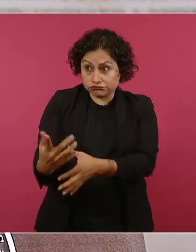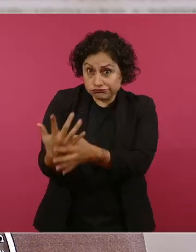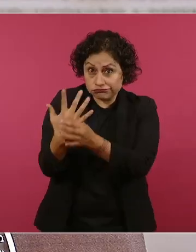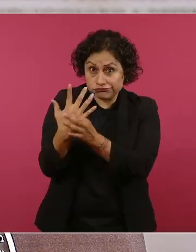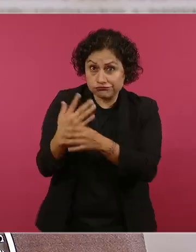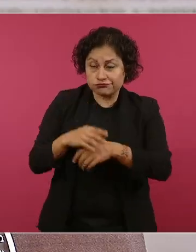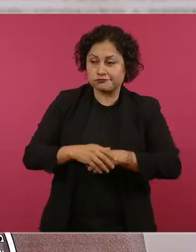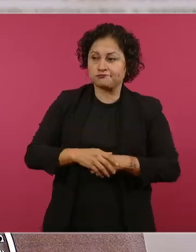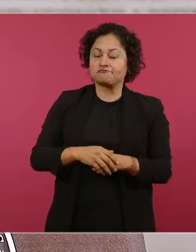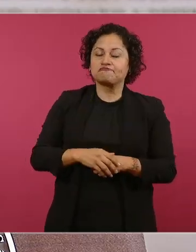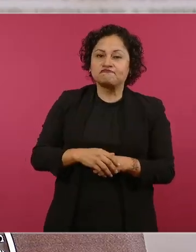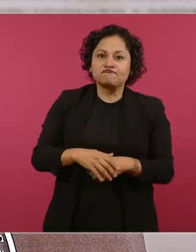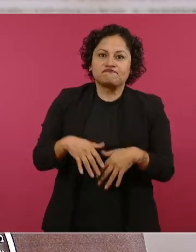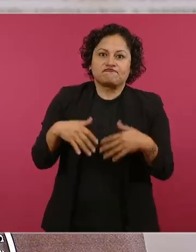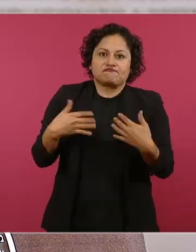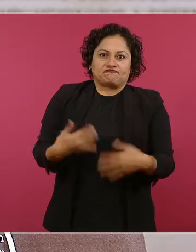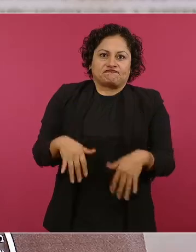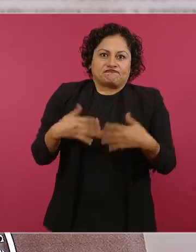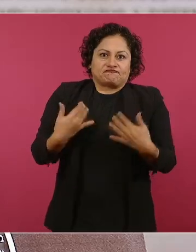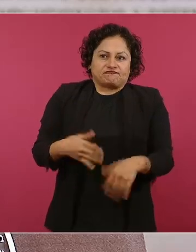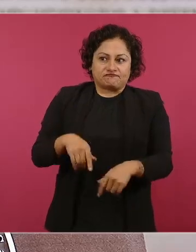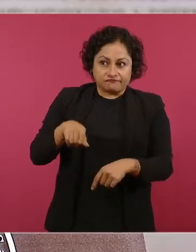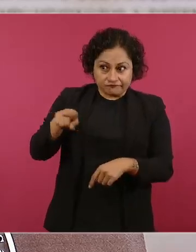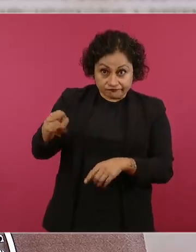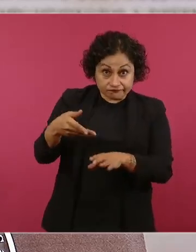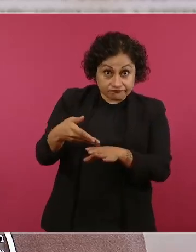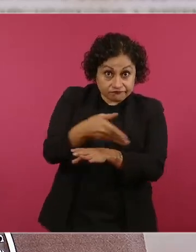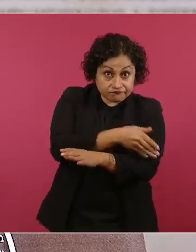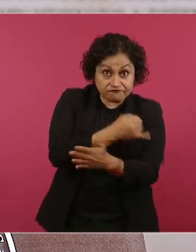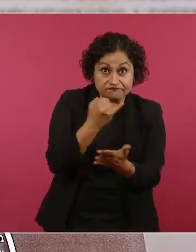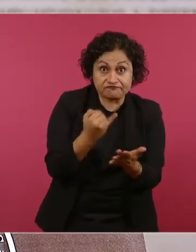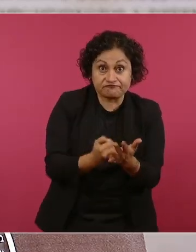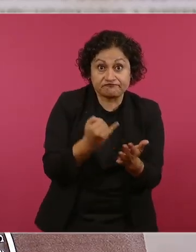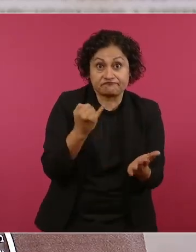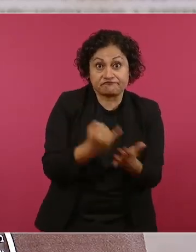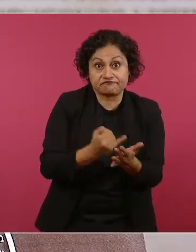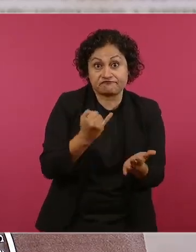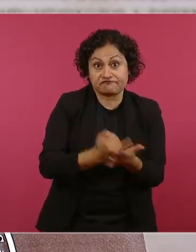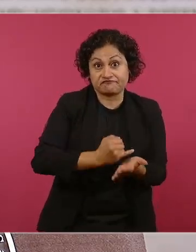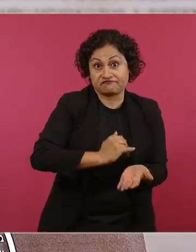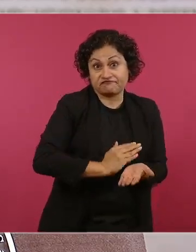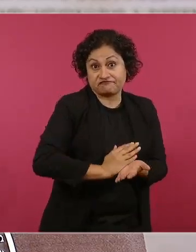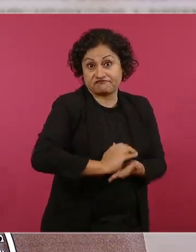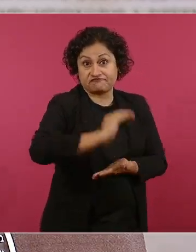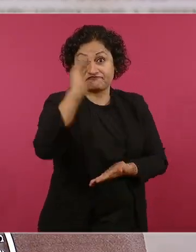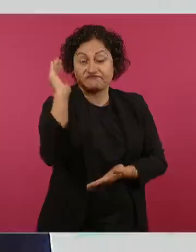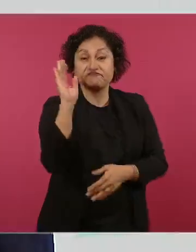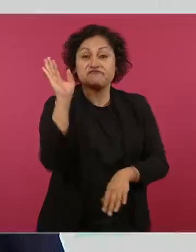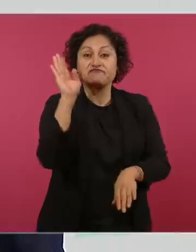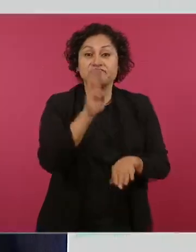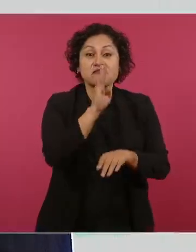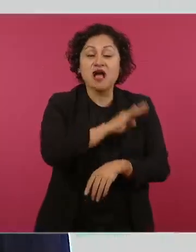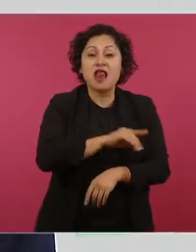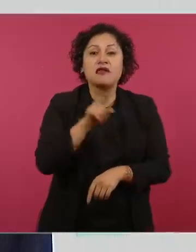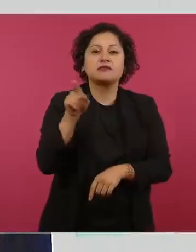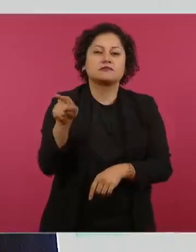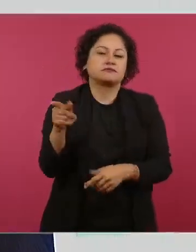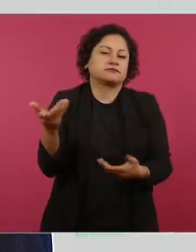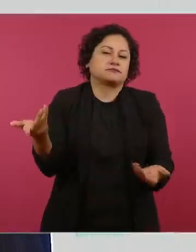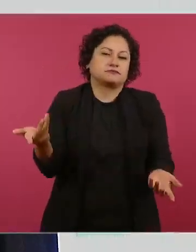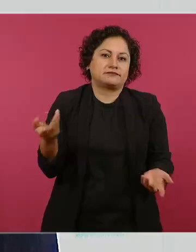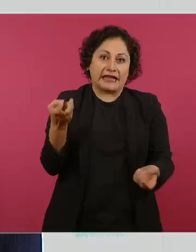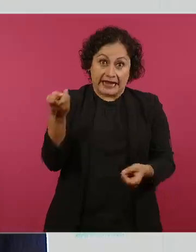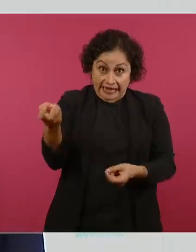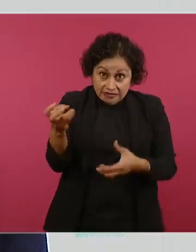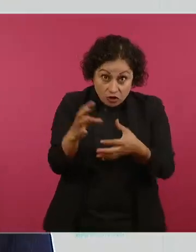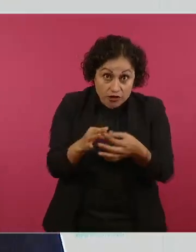también que cobrar intereses desmedidos es ilegítimo e inmoral, pero de eso no vamos a hablar y tampoco